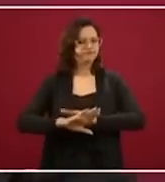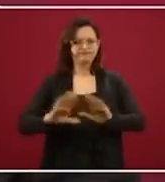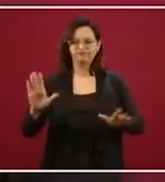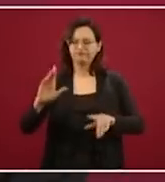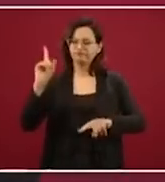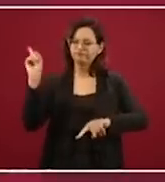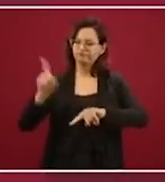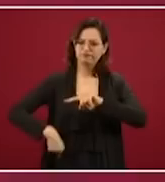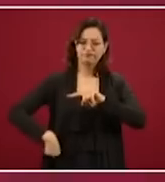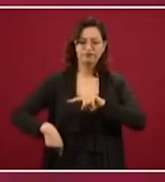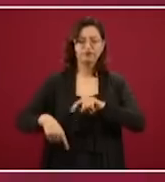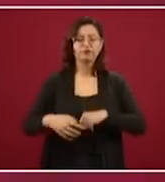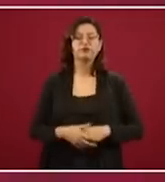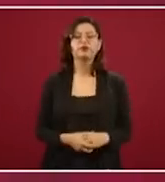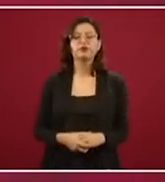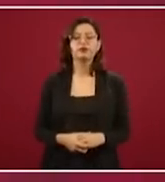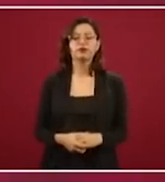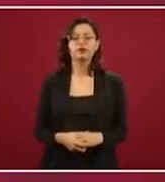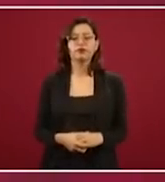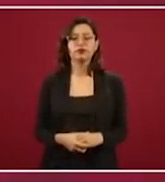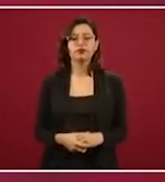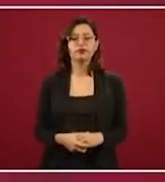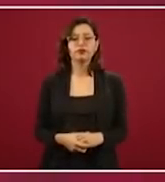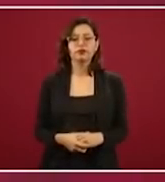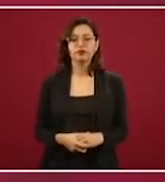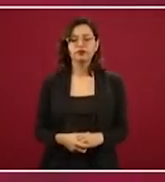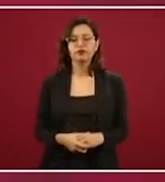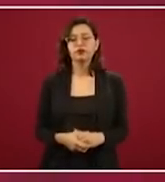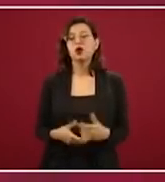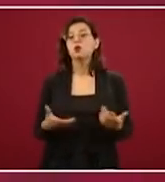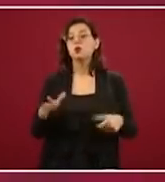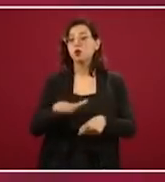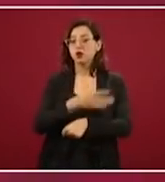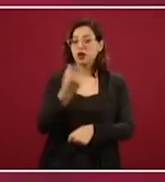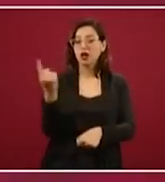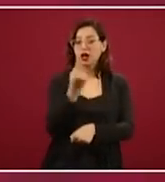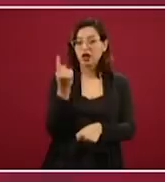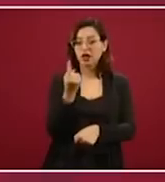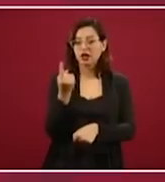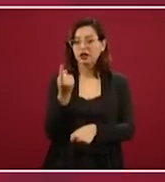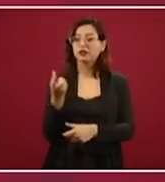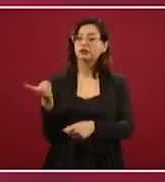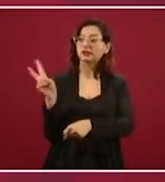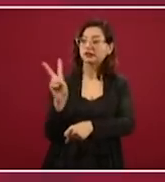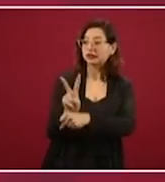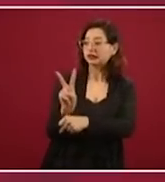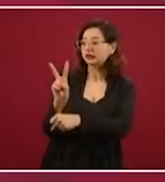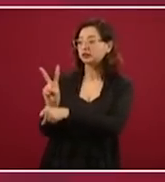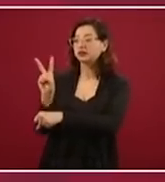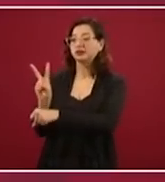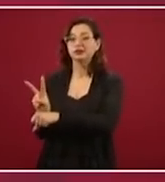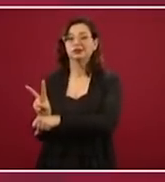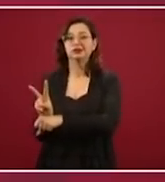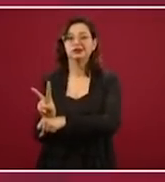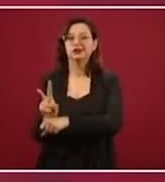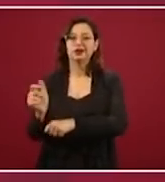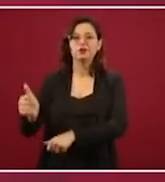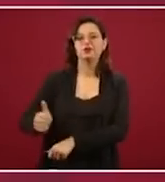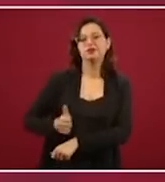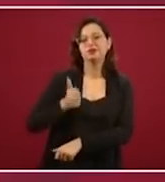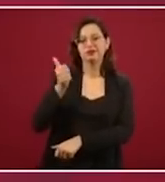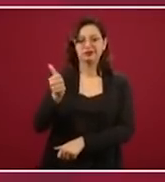no se dé pie a la extorsión, a la mordida, al